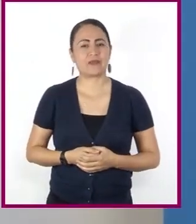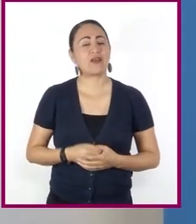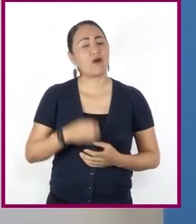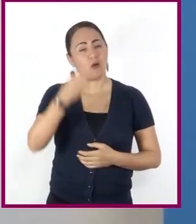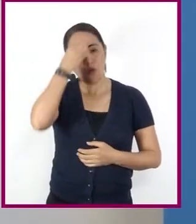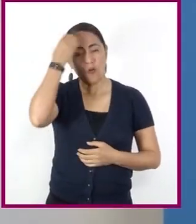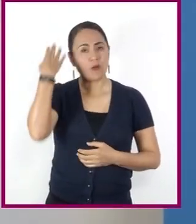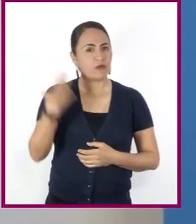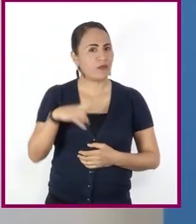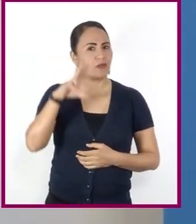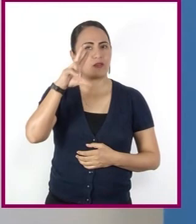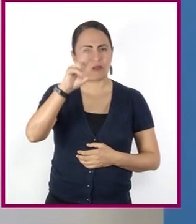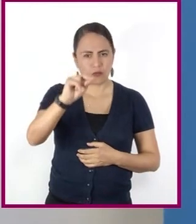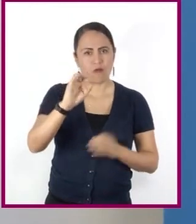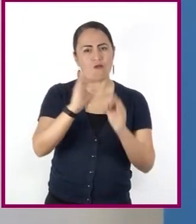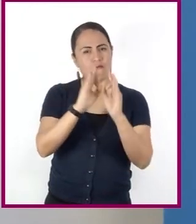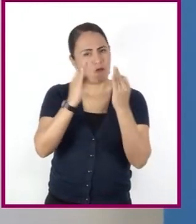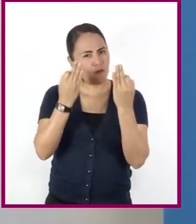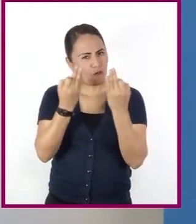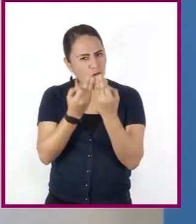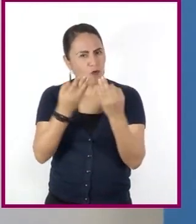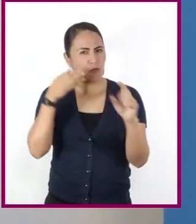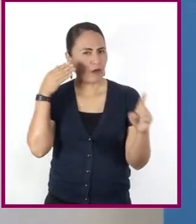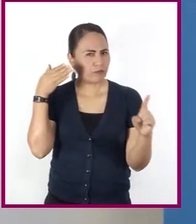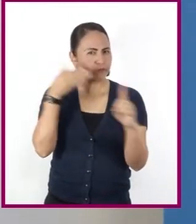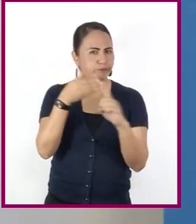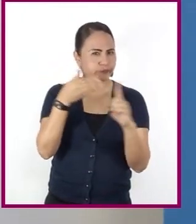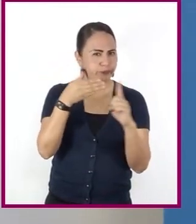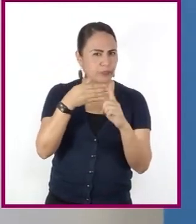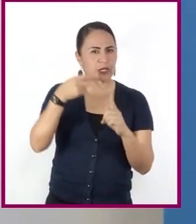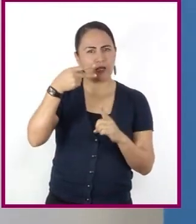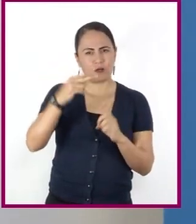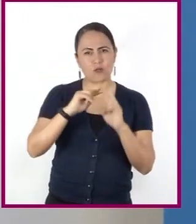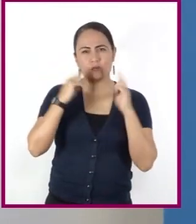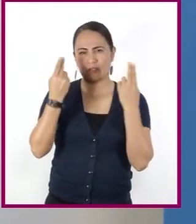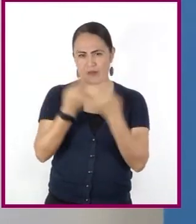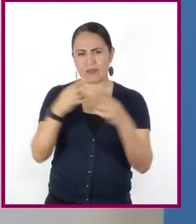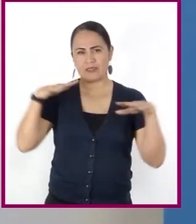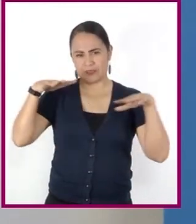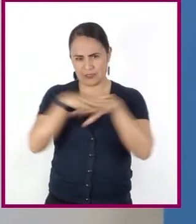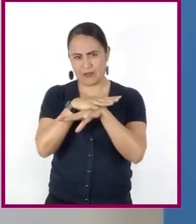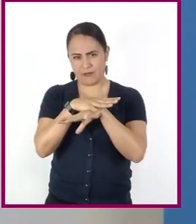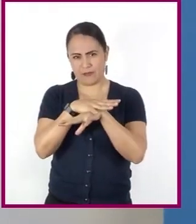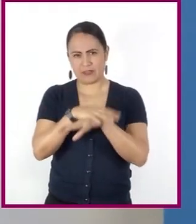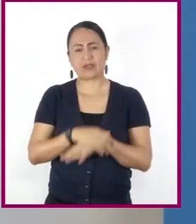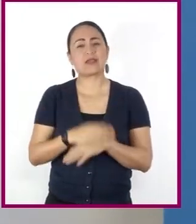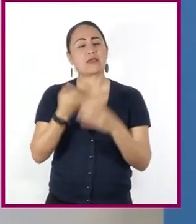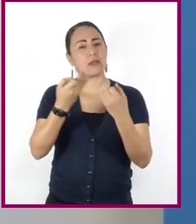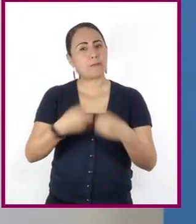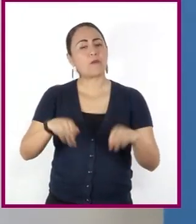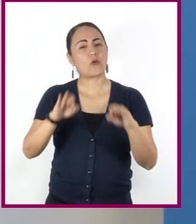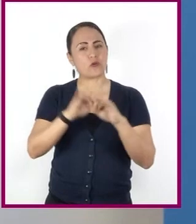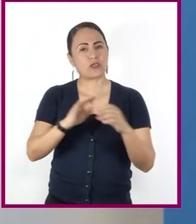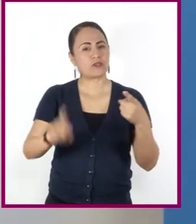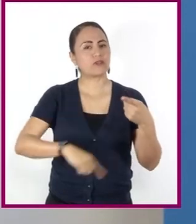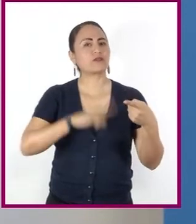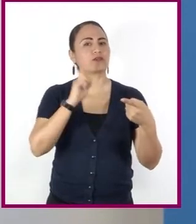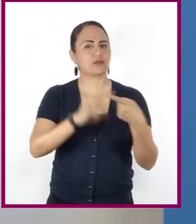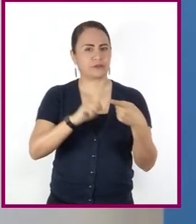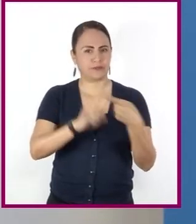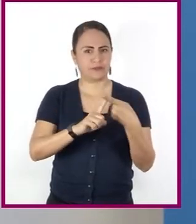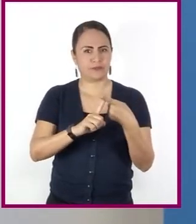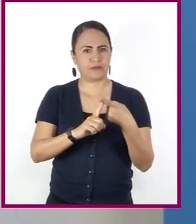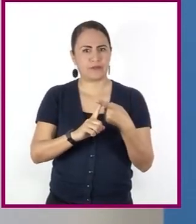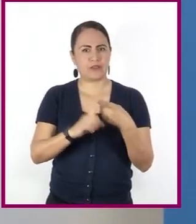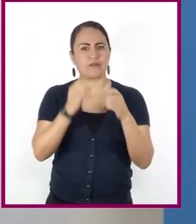olviden que hay métodos específicos para convertir las unidades y que es muy importante, 1,